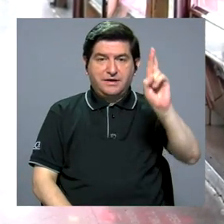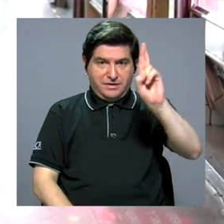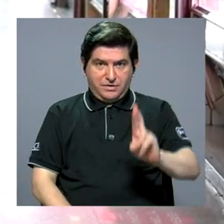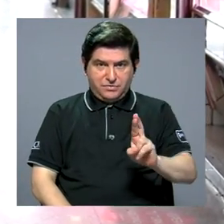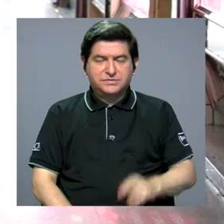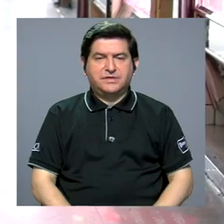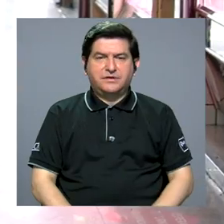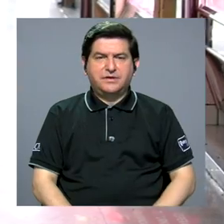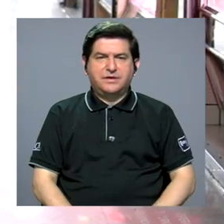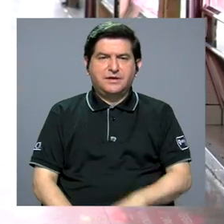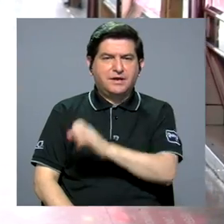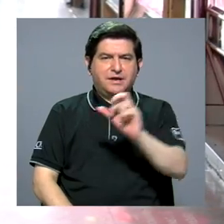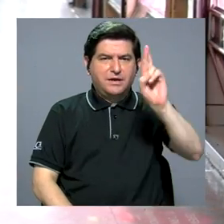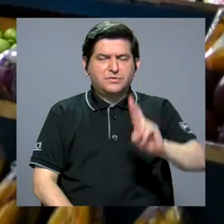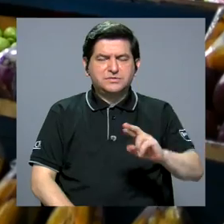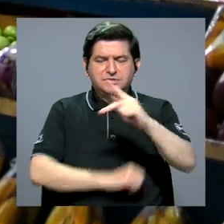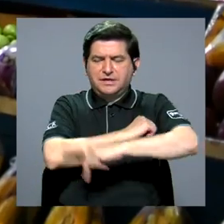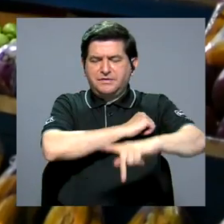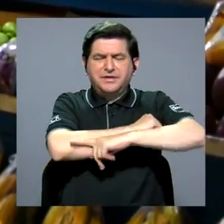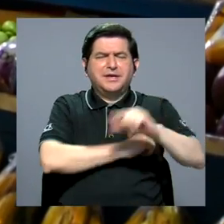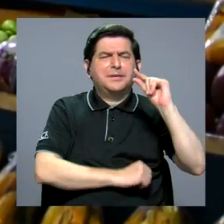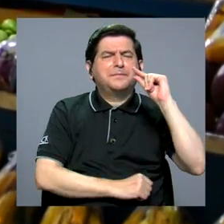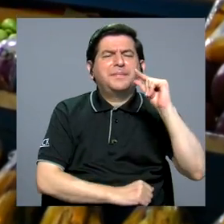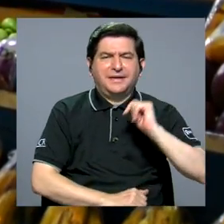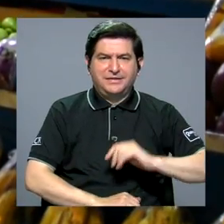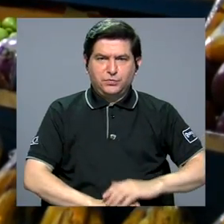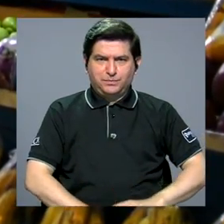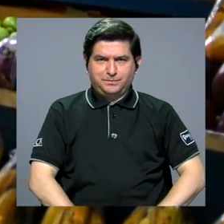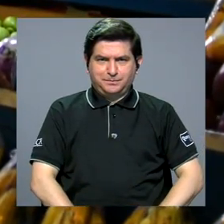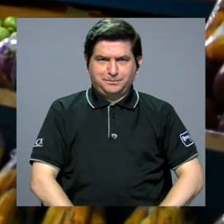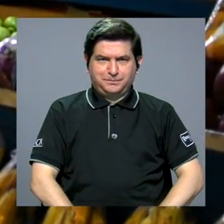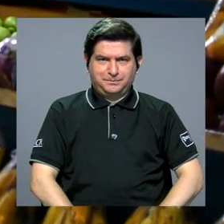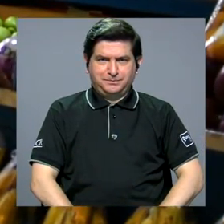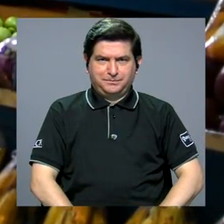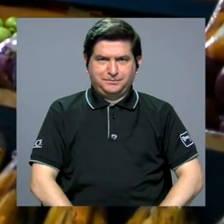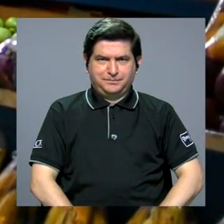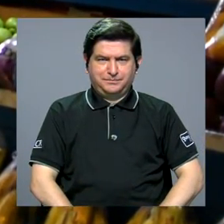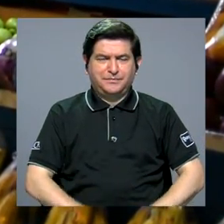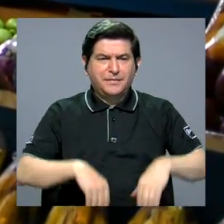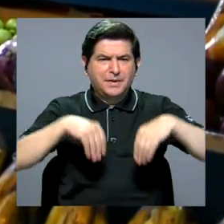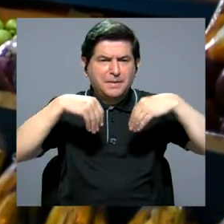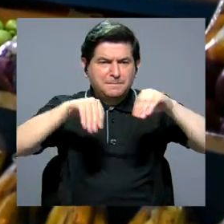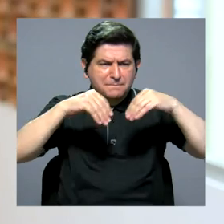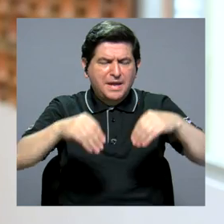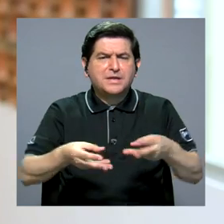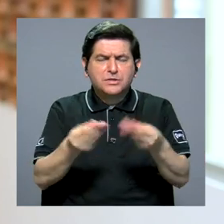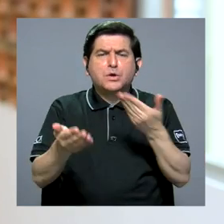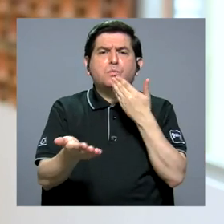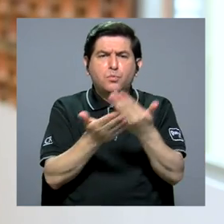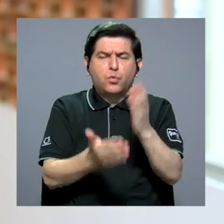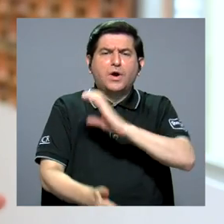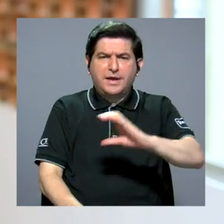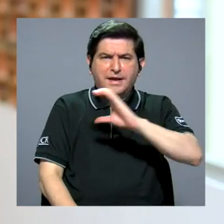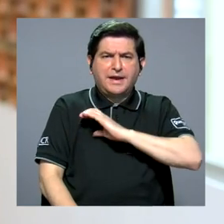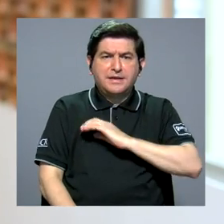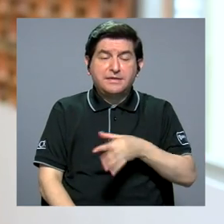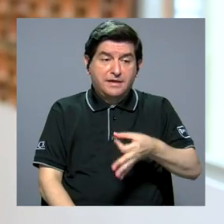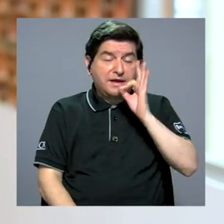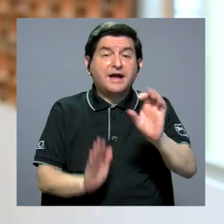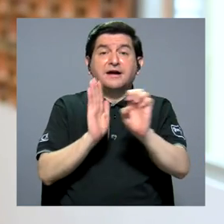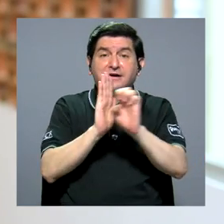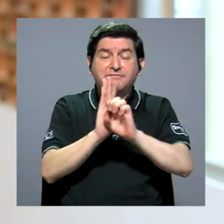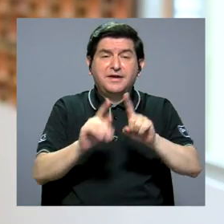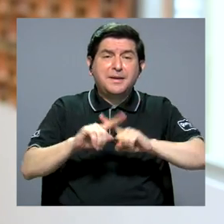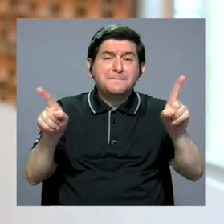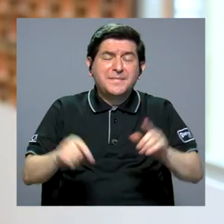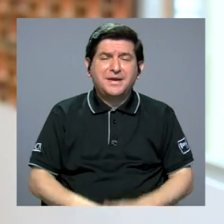caso costarricense, Costa Rica es un país pequeño cuyo se vende productos de muy buena calidad. El café es un ejemplo muy